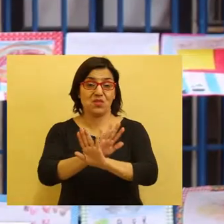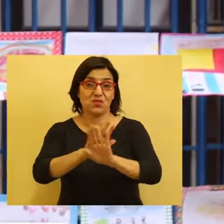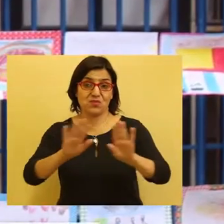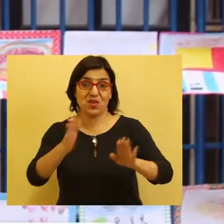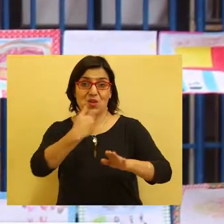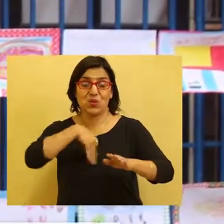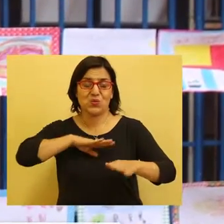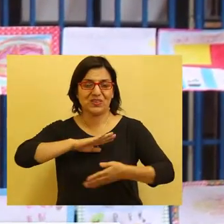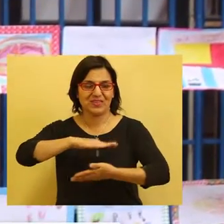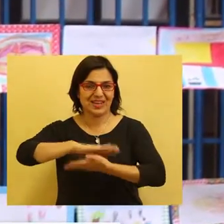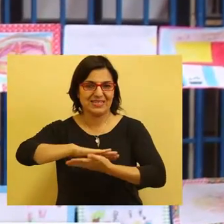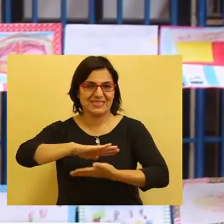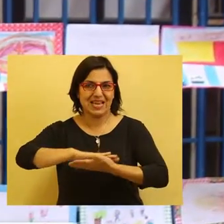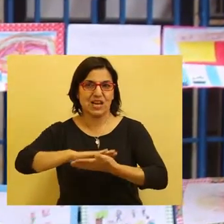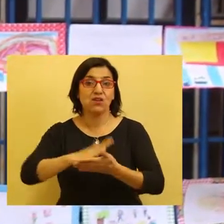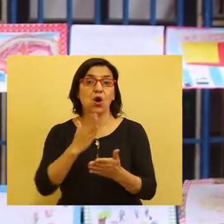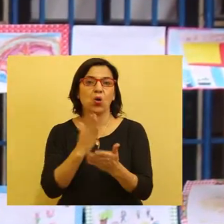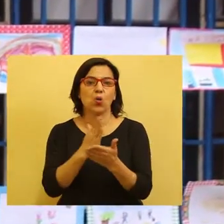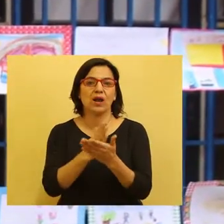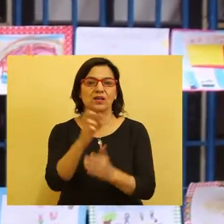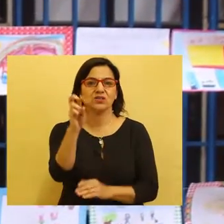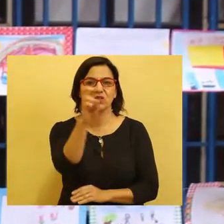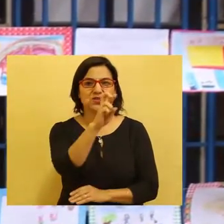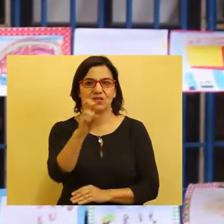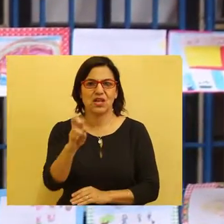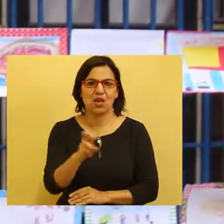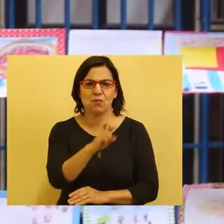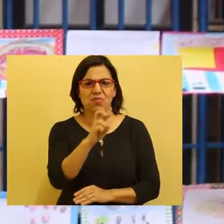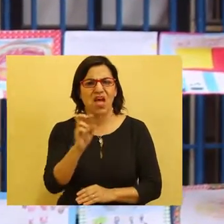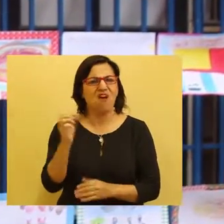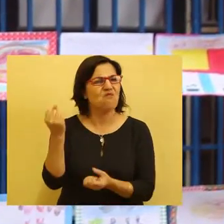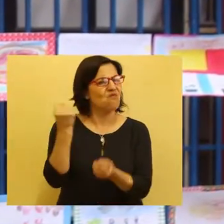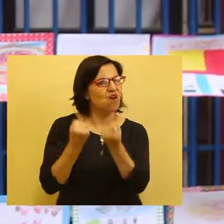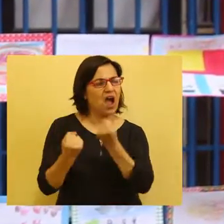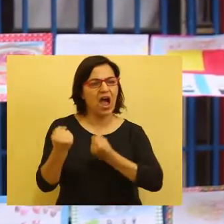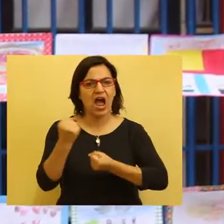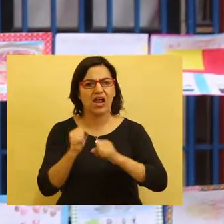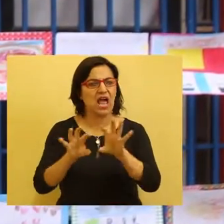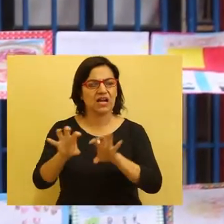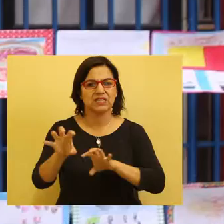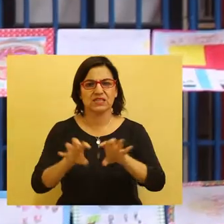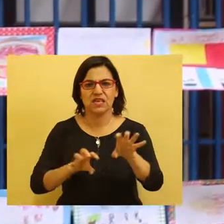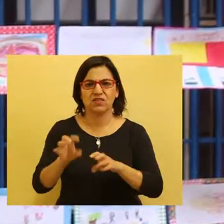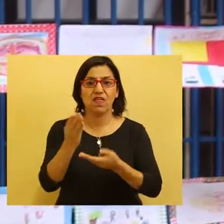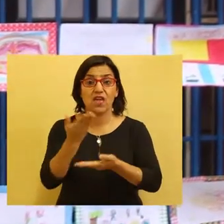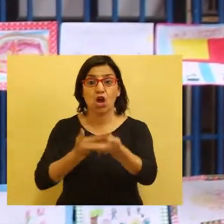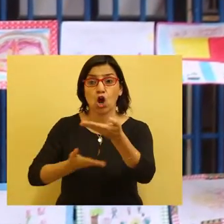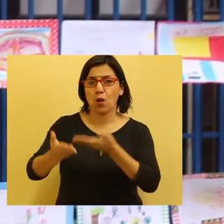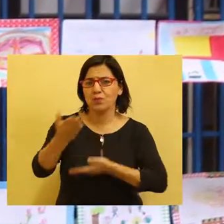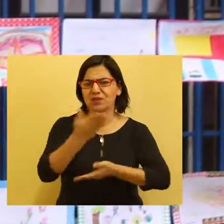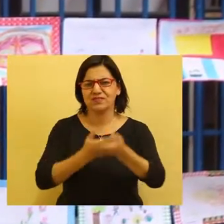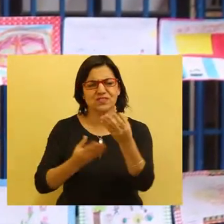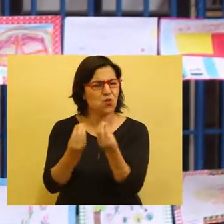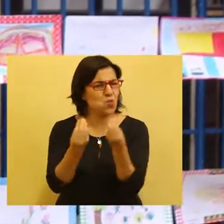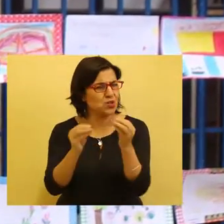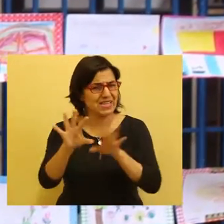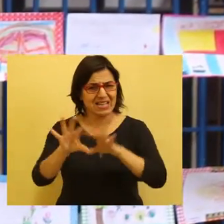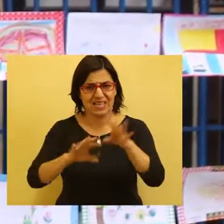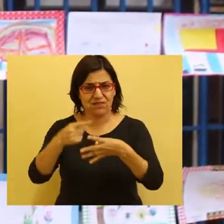Así estamos terminando nuestra celebración. Desde la Escuela Sonia Plaza Castro, con bailes, con actividades, con